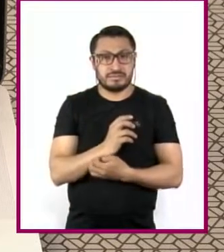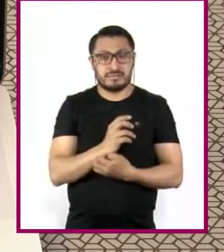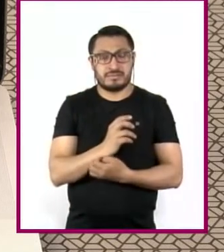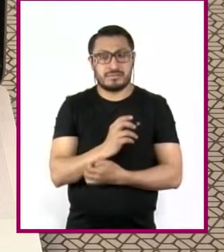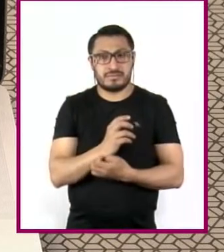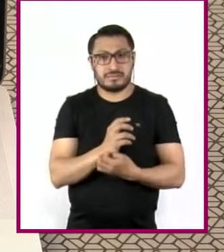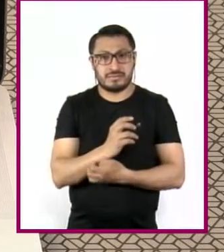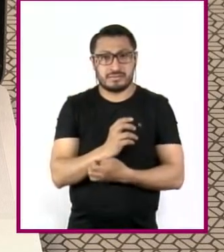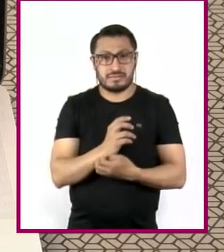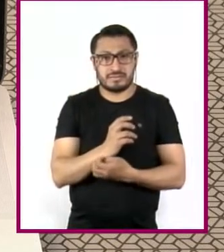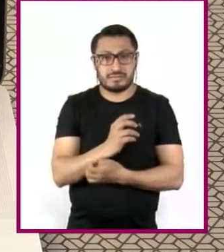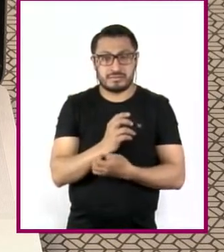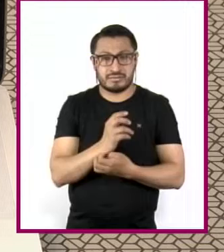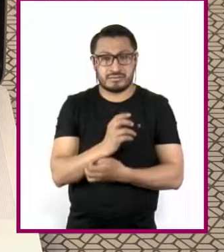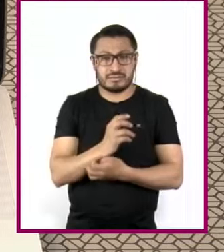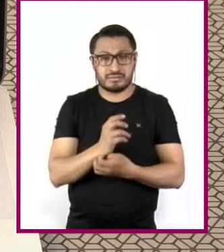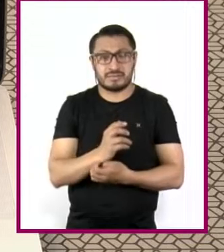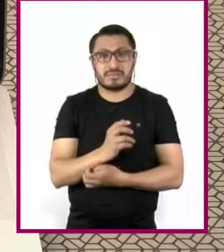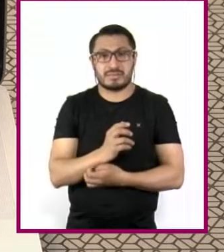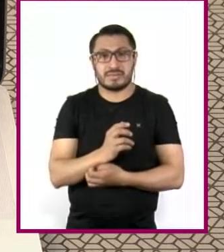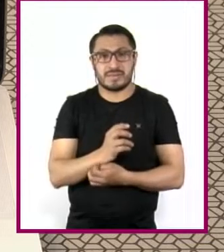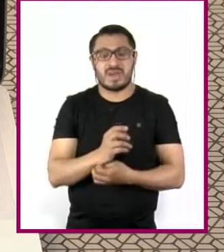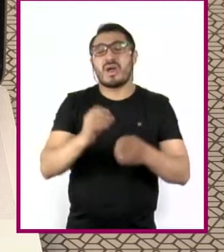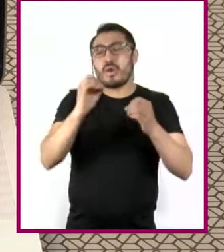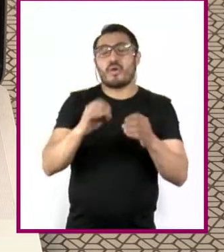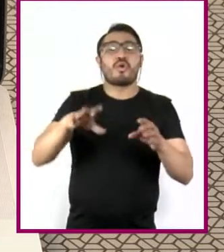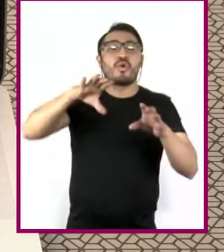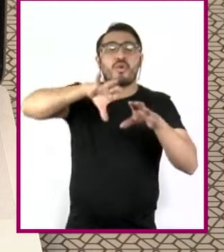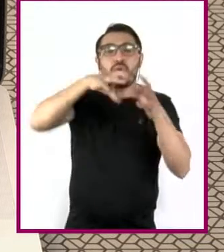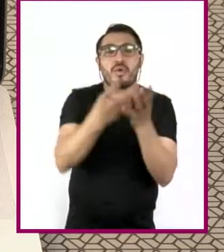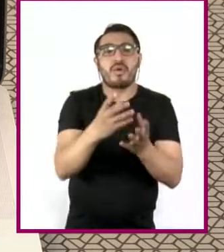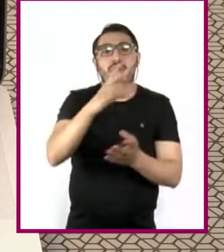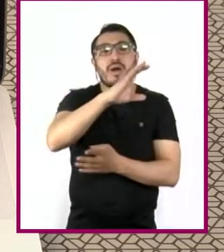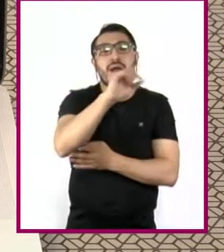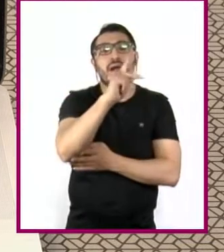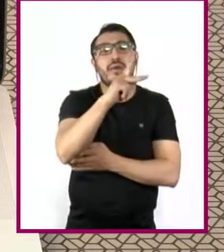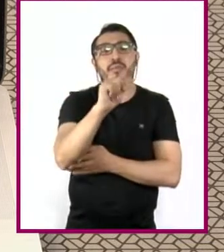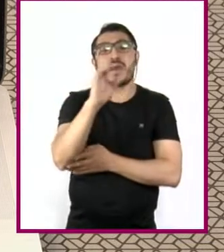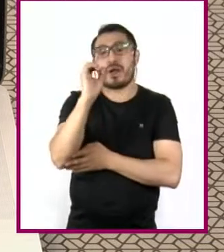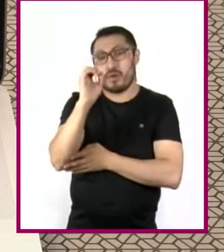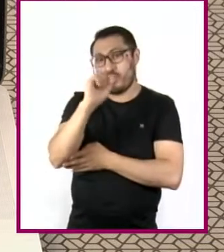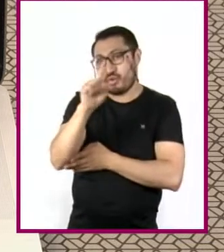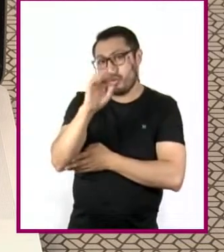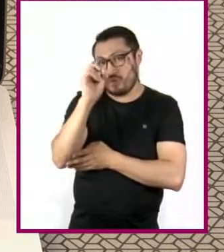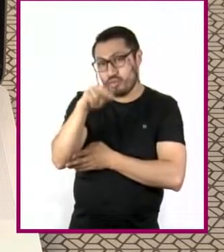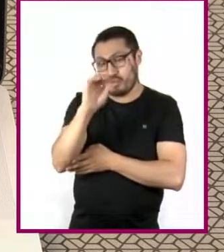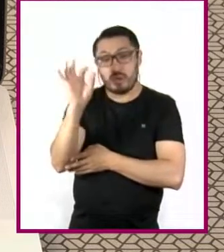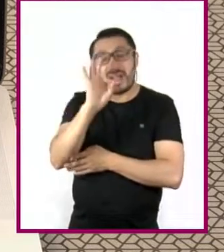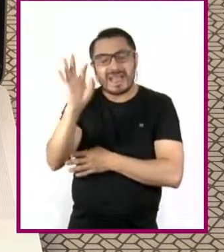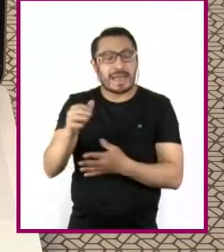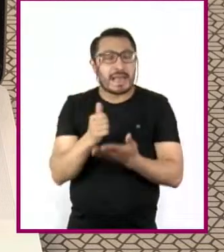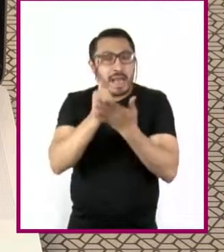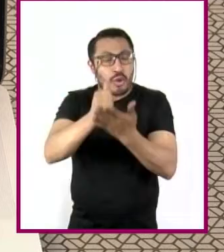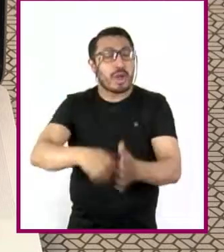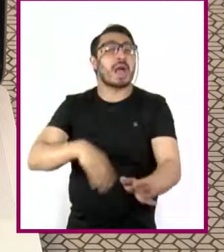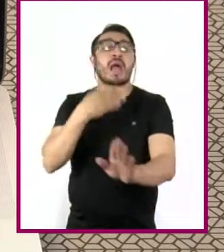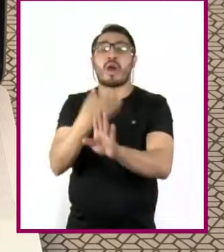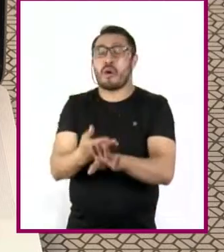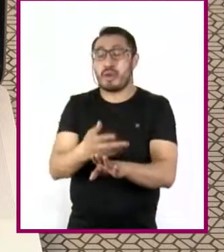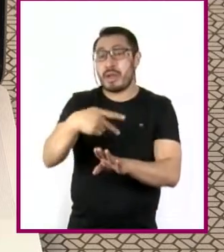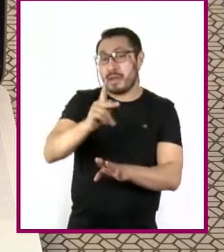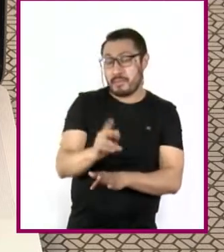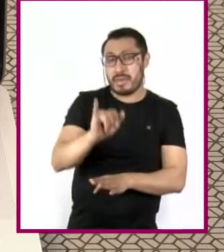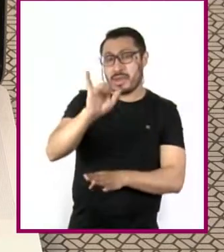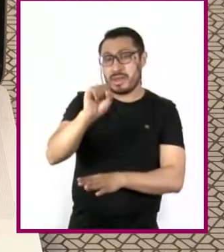combustibles fósiles o el adelgazamiento de la capa de ozono pudiera tener una repercusión en la producción. Pero más bien los